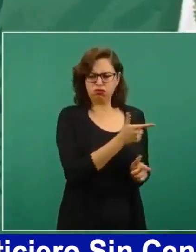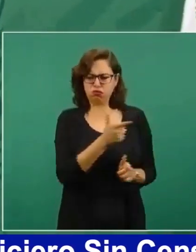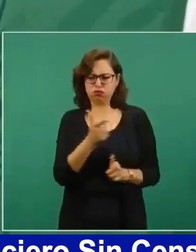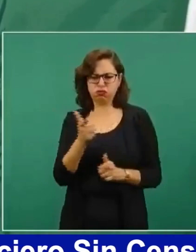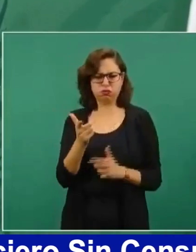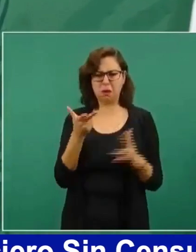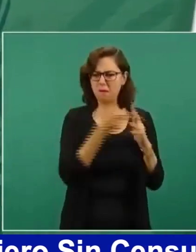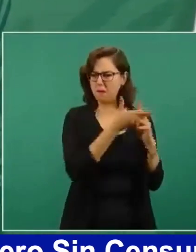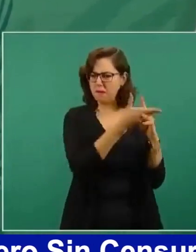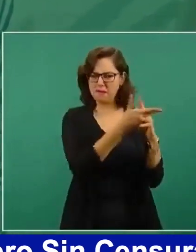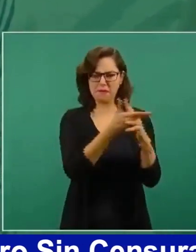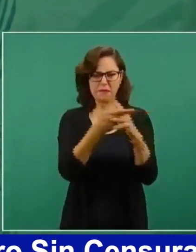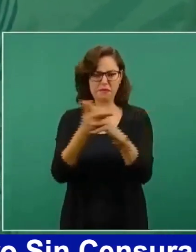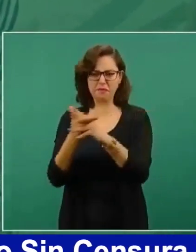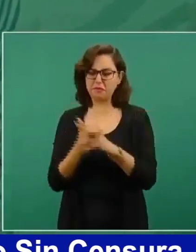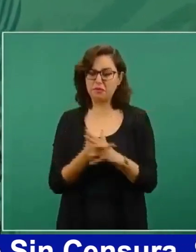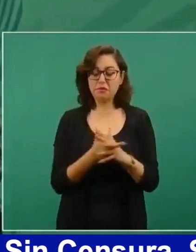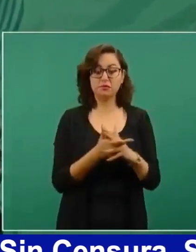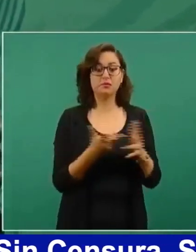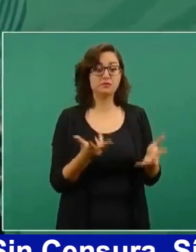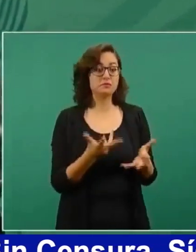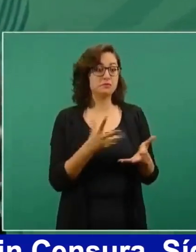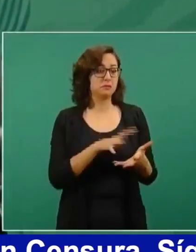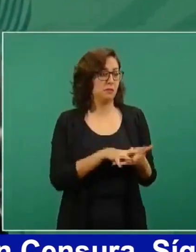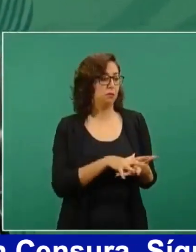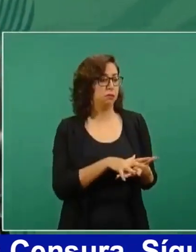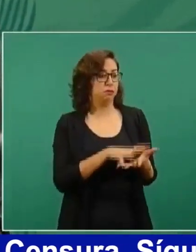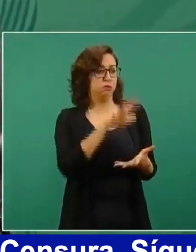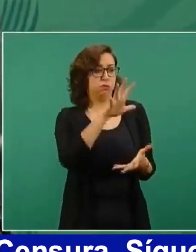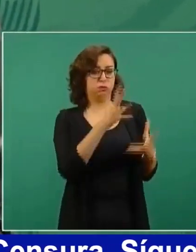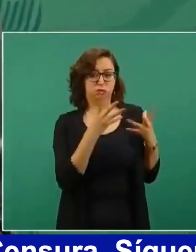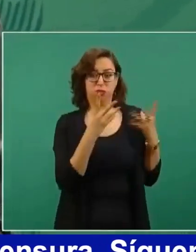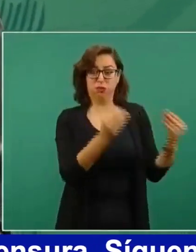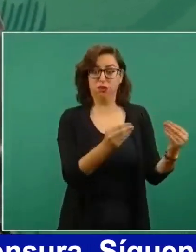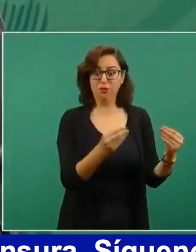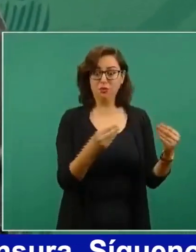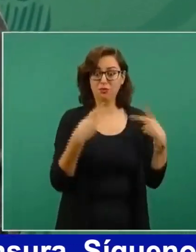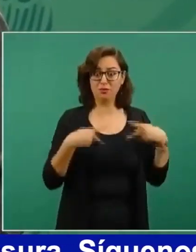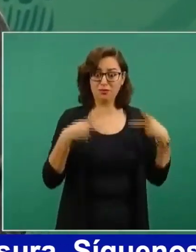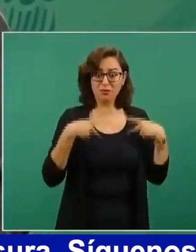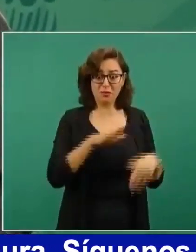Más muertos que detenidos.